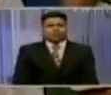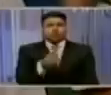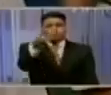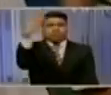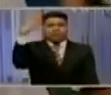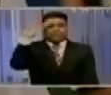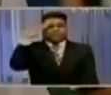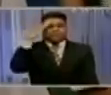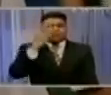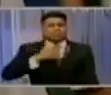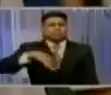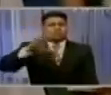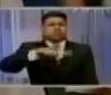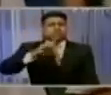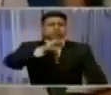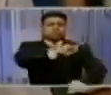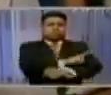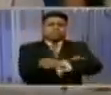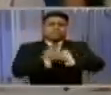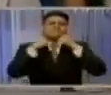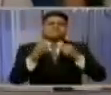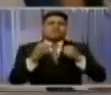Y ustedes saben de dónde viene esa fuerza moral.